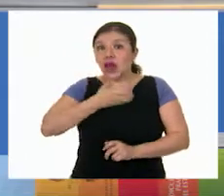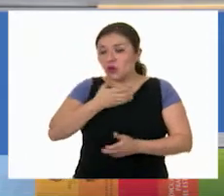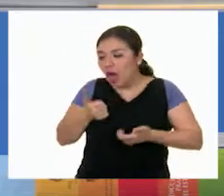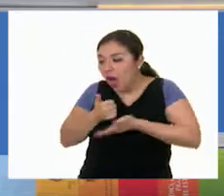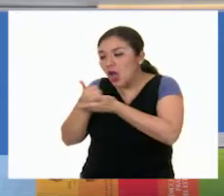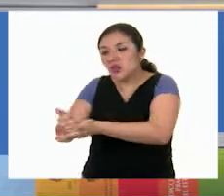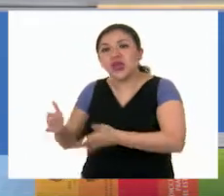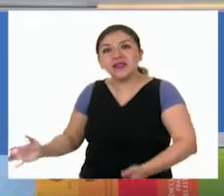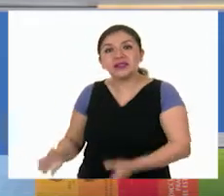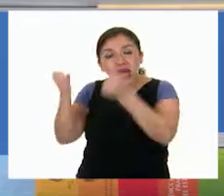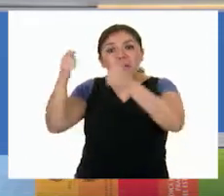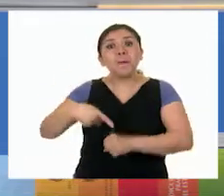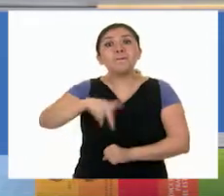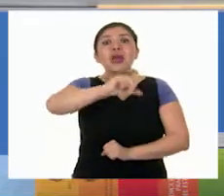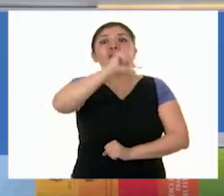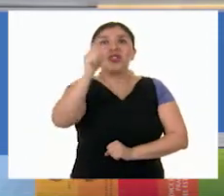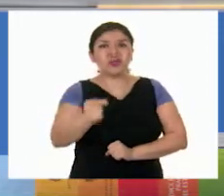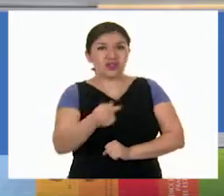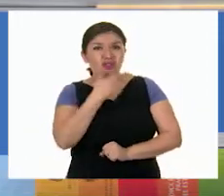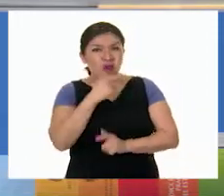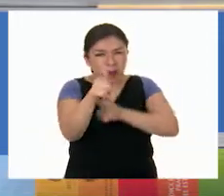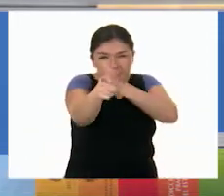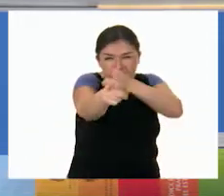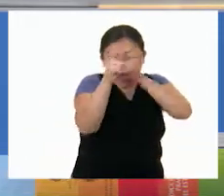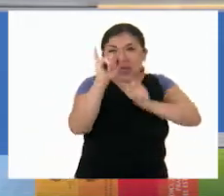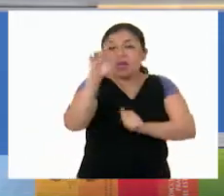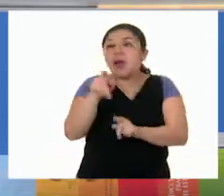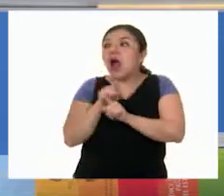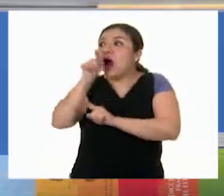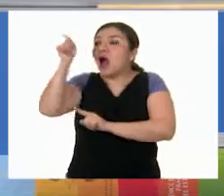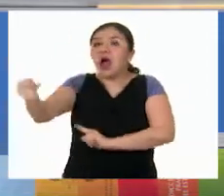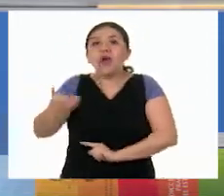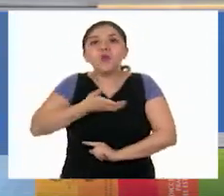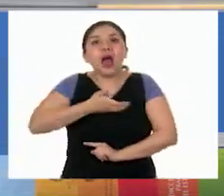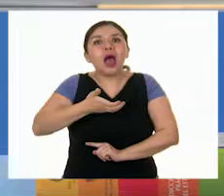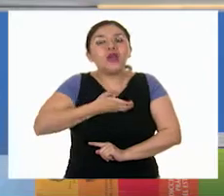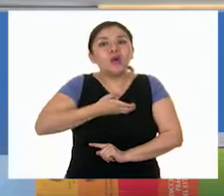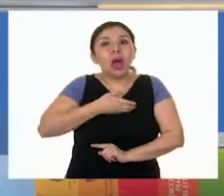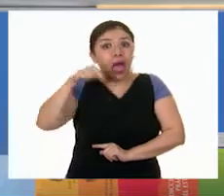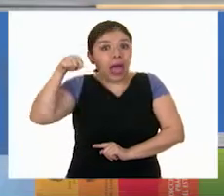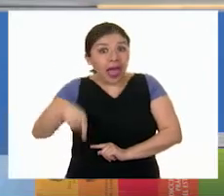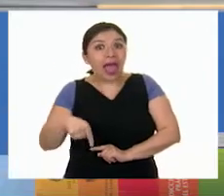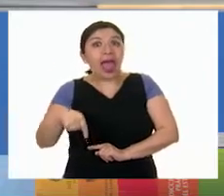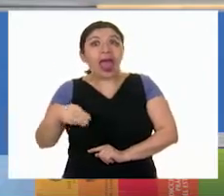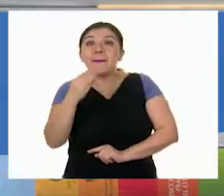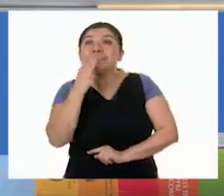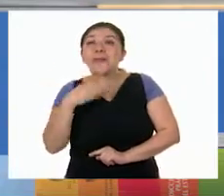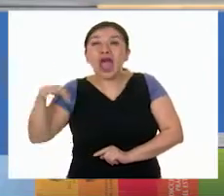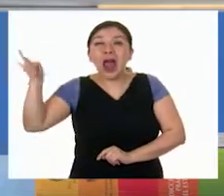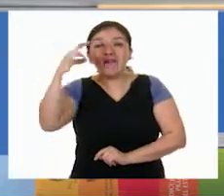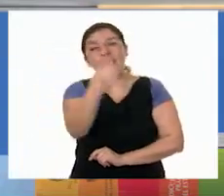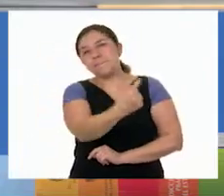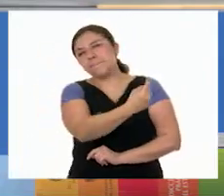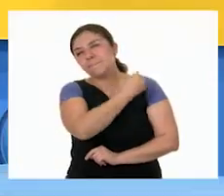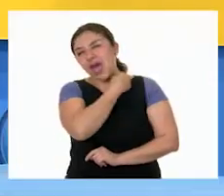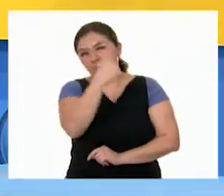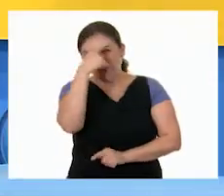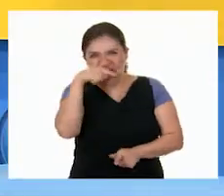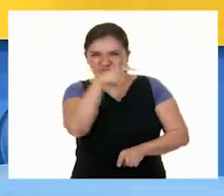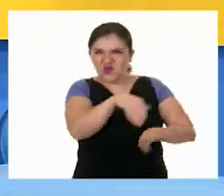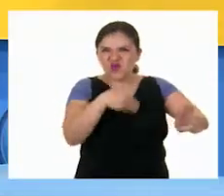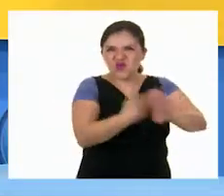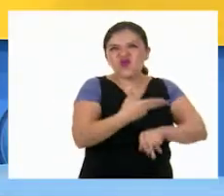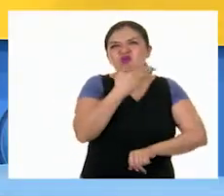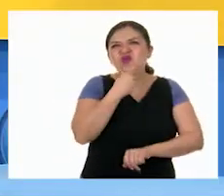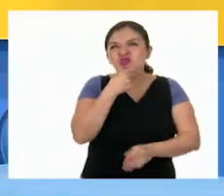cazador va a matar a la paloma y la abejita la salva picando al cazador. ¡Tum! Así es,